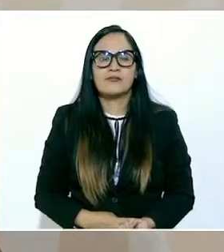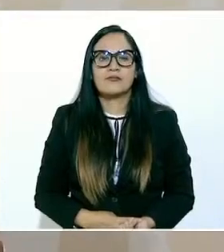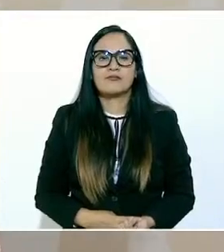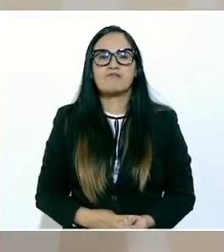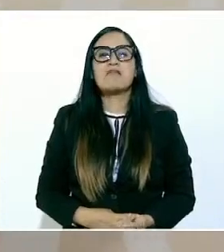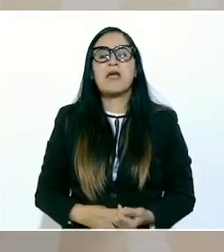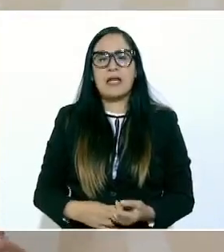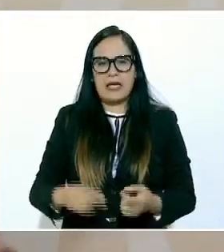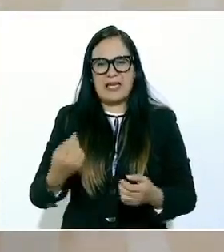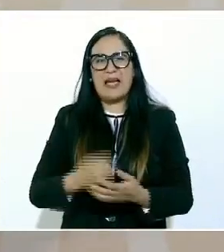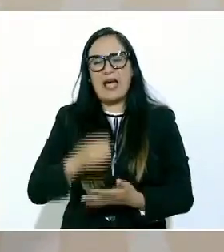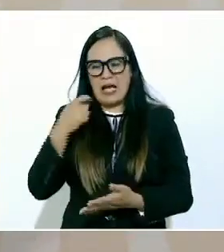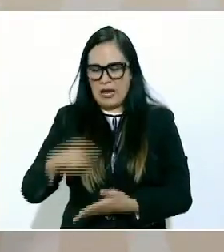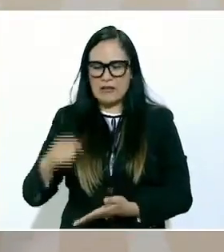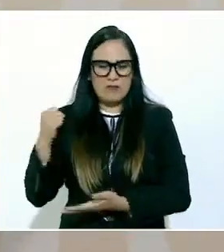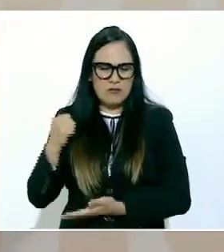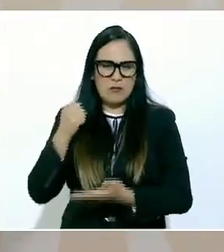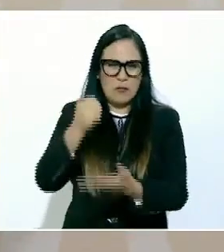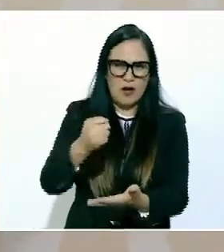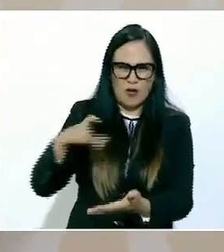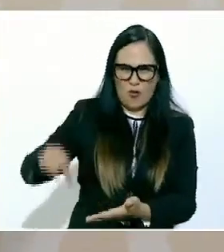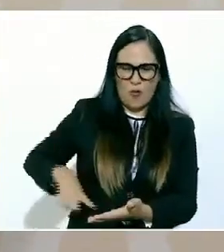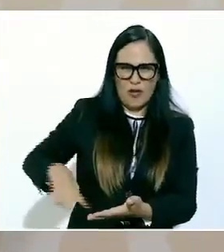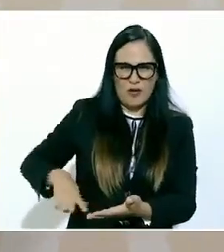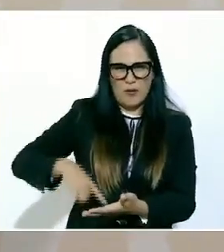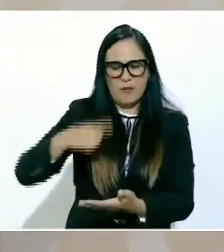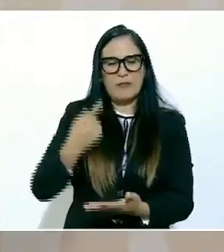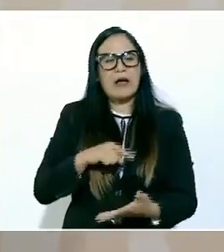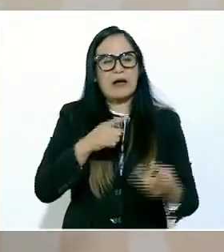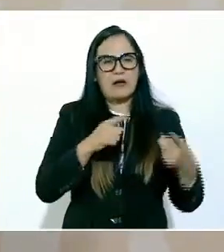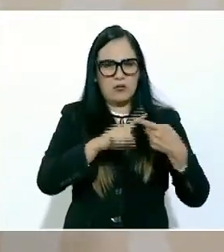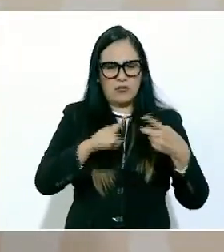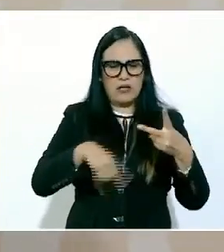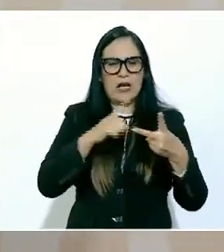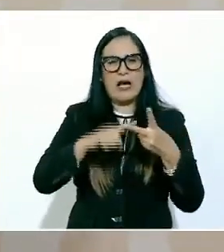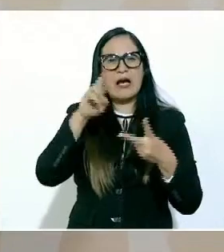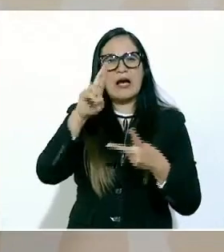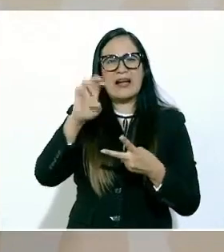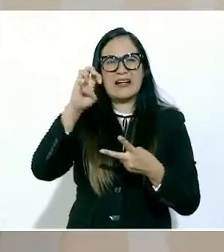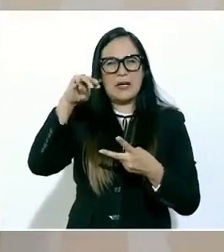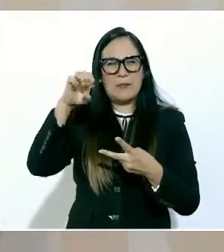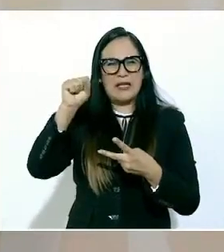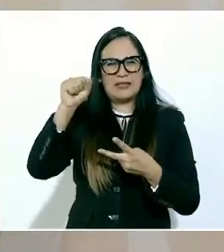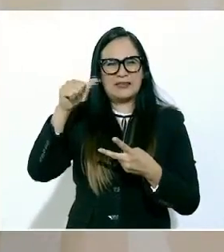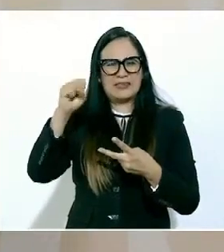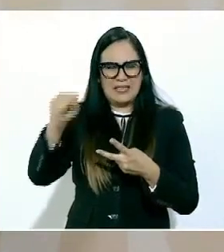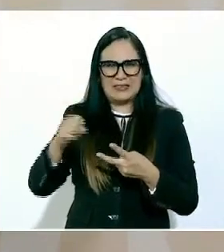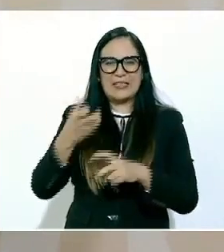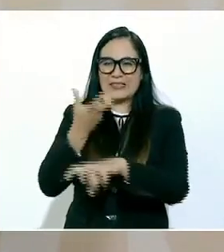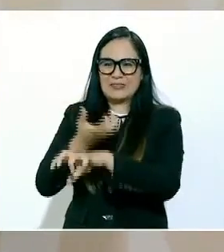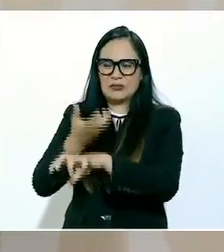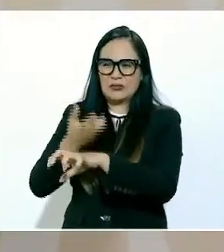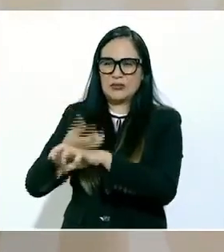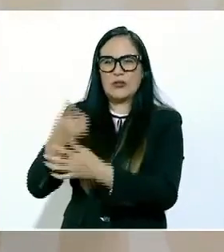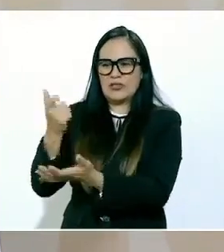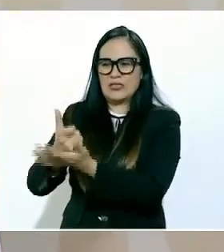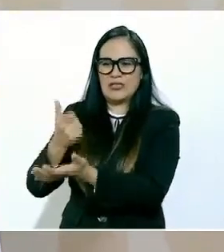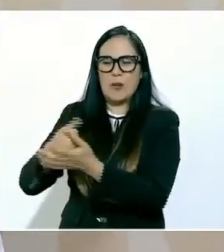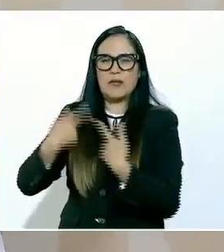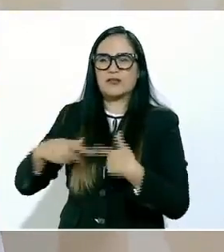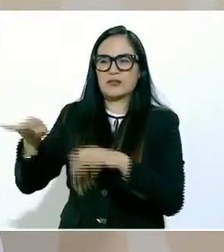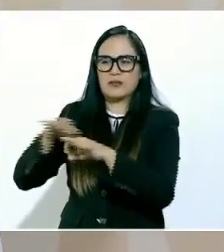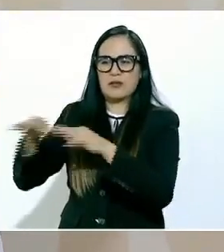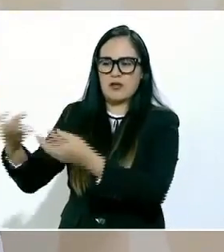para el bienestar y las remesas nos fortaleció la economía popular y